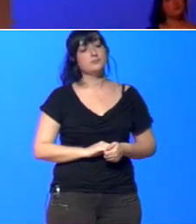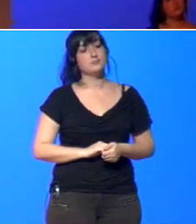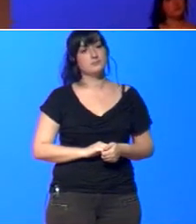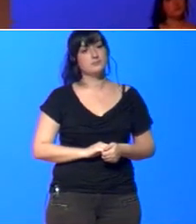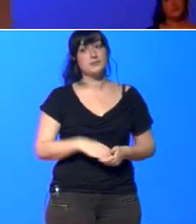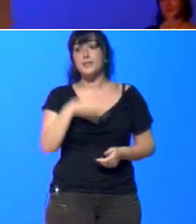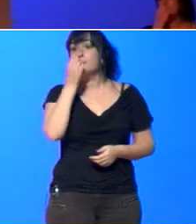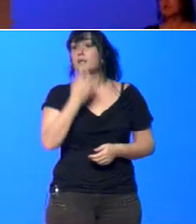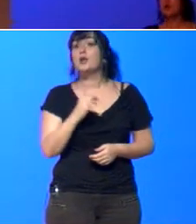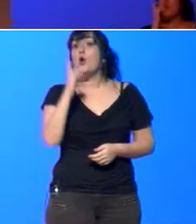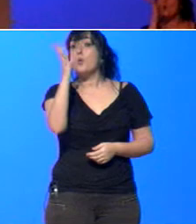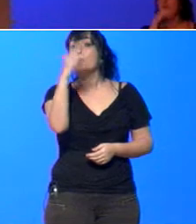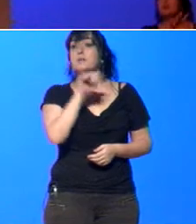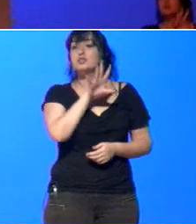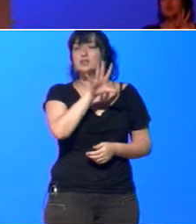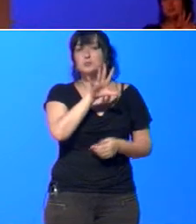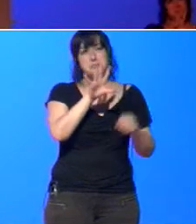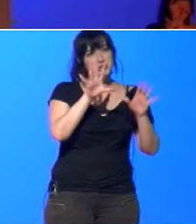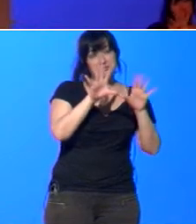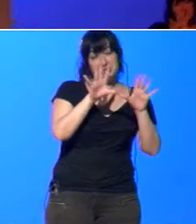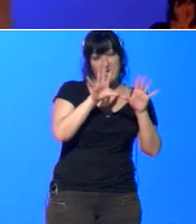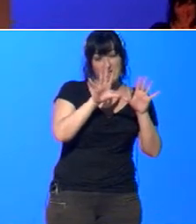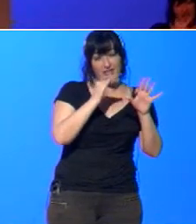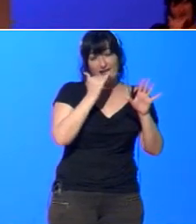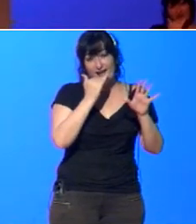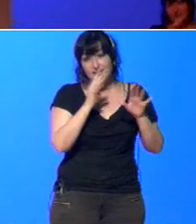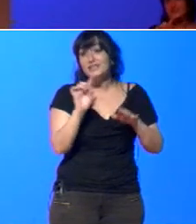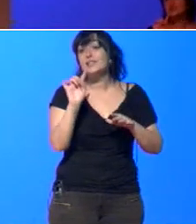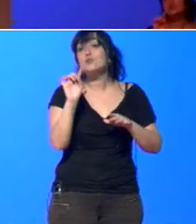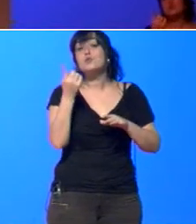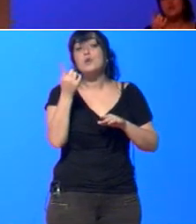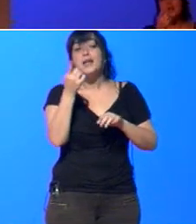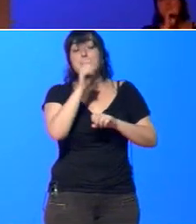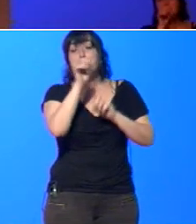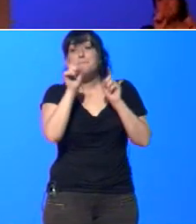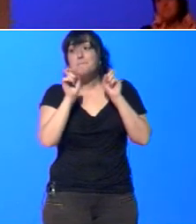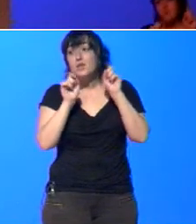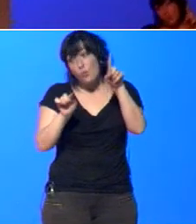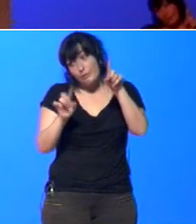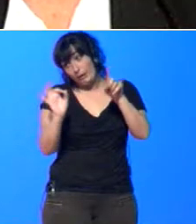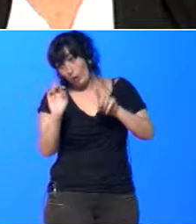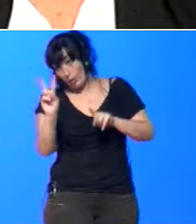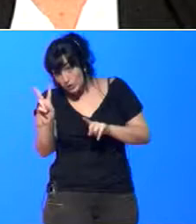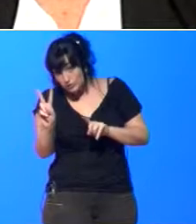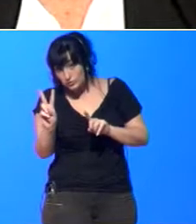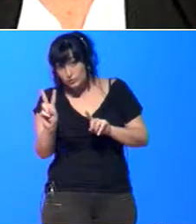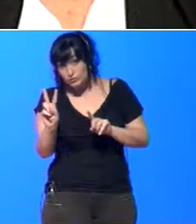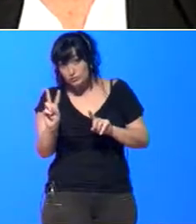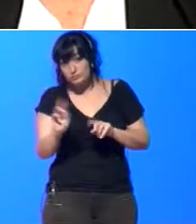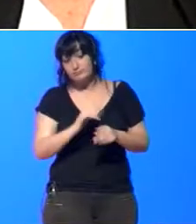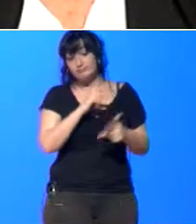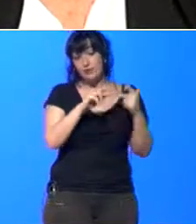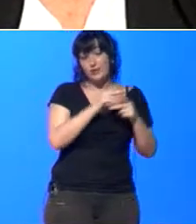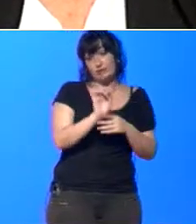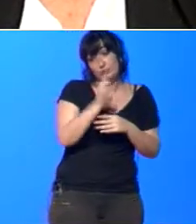Una menos cinco, menos diez casi. Una preguntita o dos, Galdera bat, edo